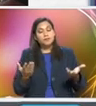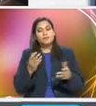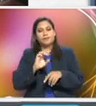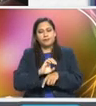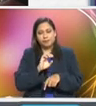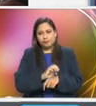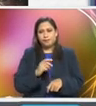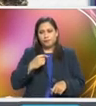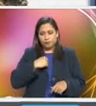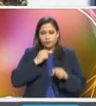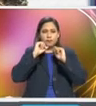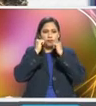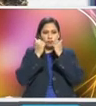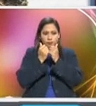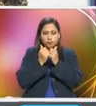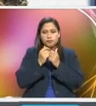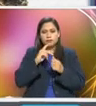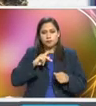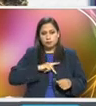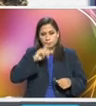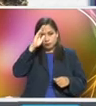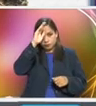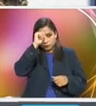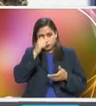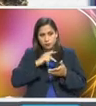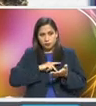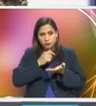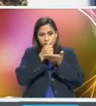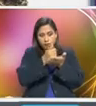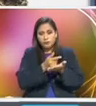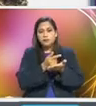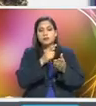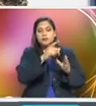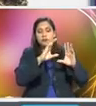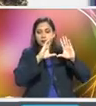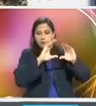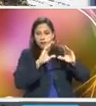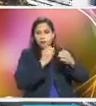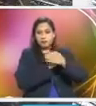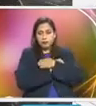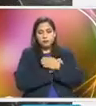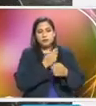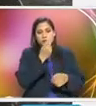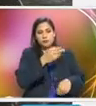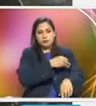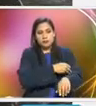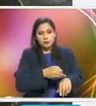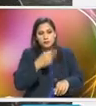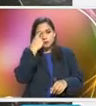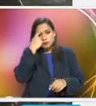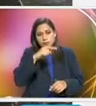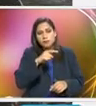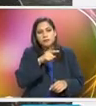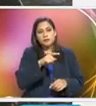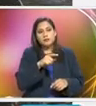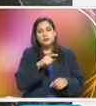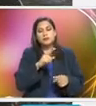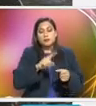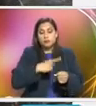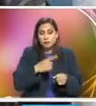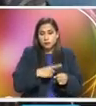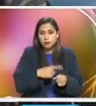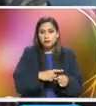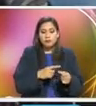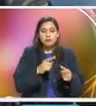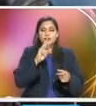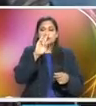nosotros, como asociación civil, nuestro compromiso es contribuir a la educación de estas familias para que no den, por ejemplo, refresco desde